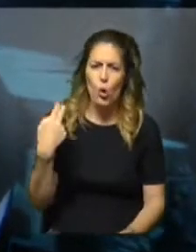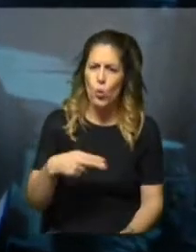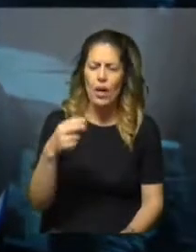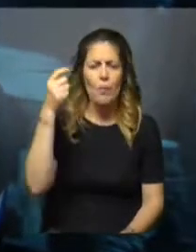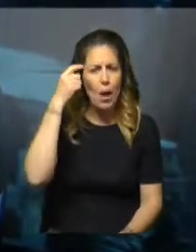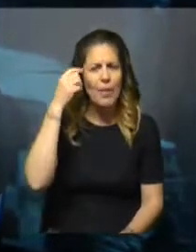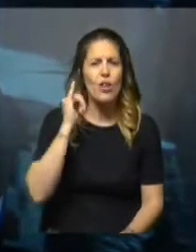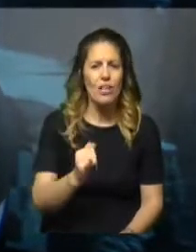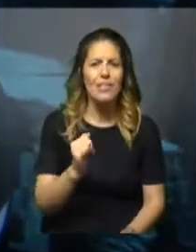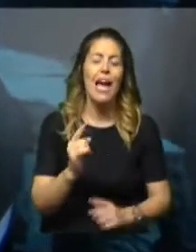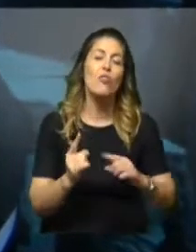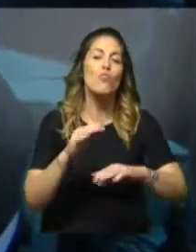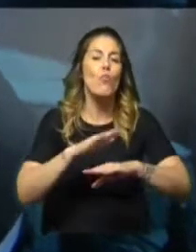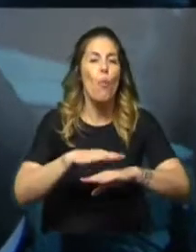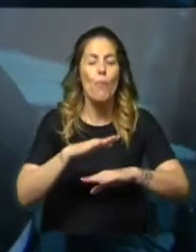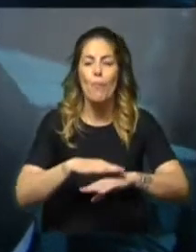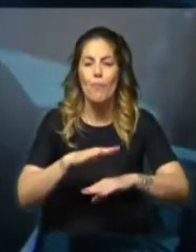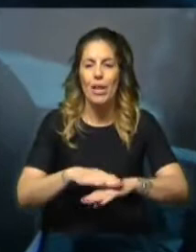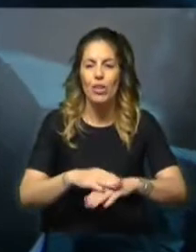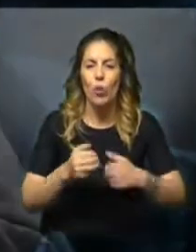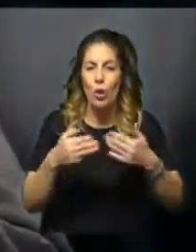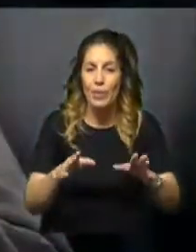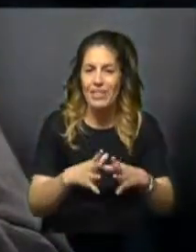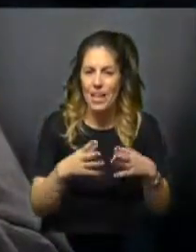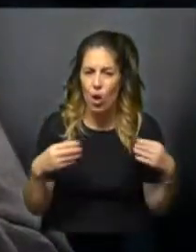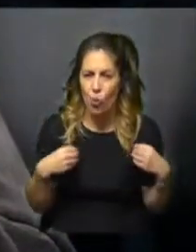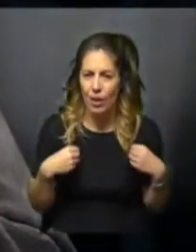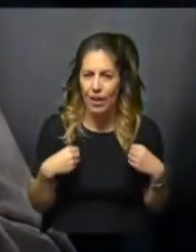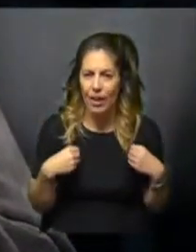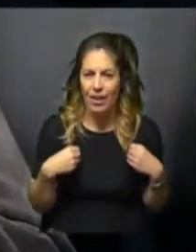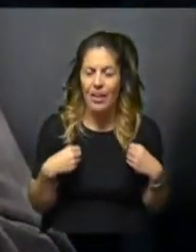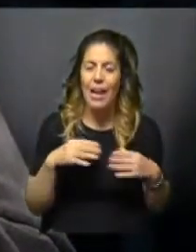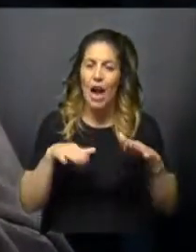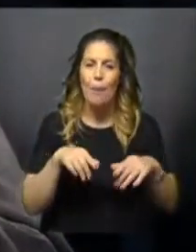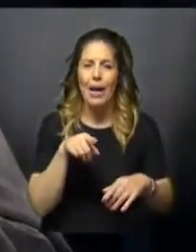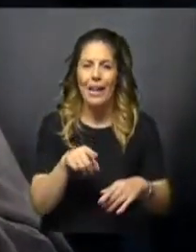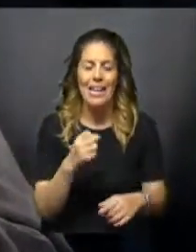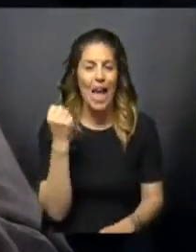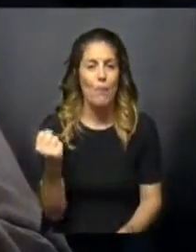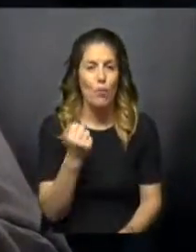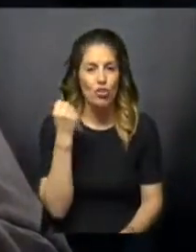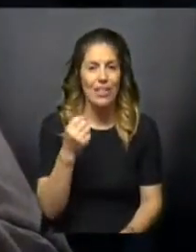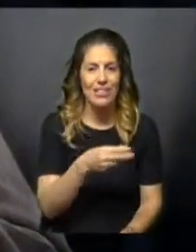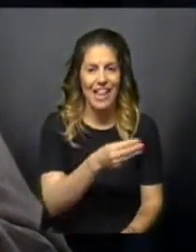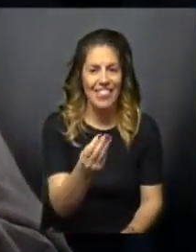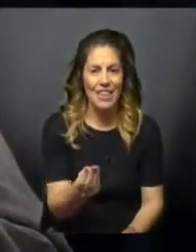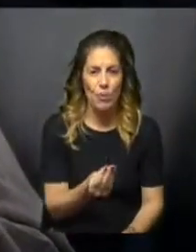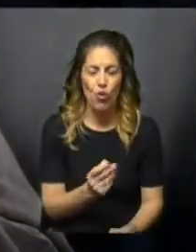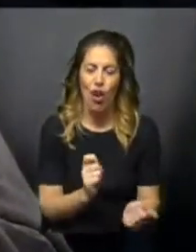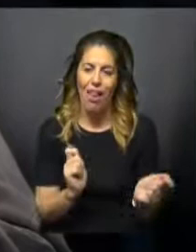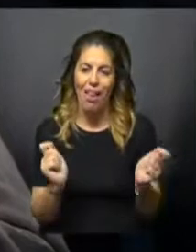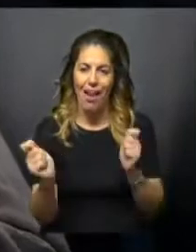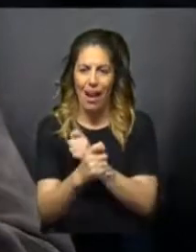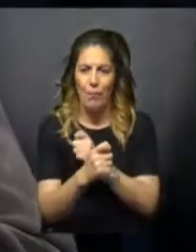que bueno que de repente hay un momento en la en cuando entran a primaria en que capaz que la importancia del dibujo la cambian por